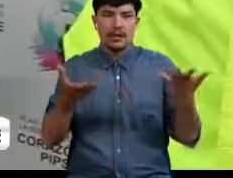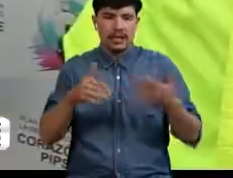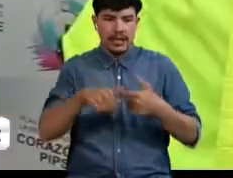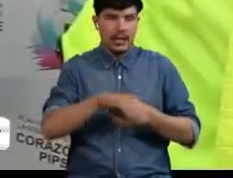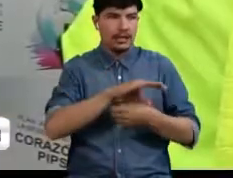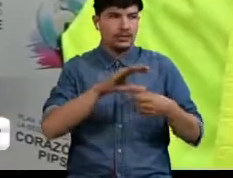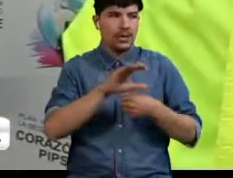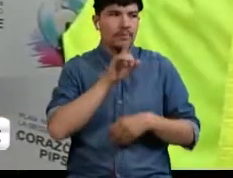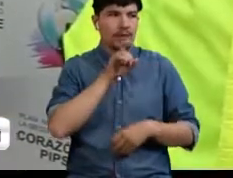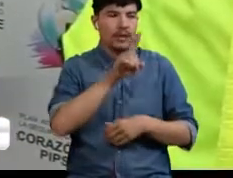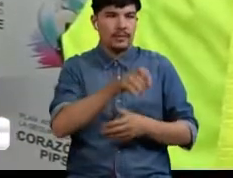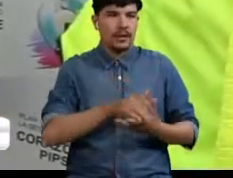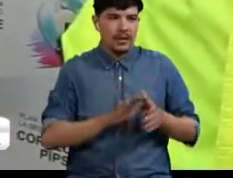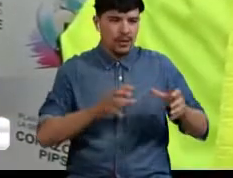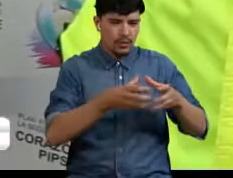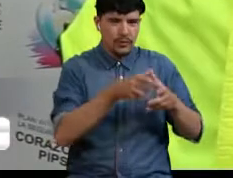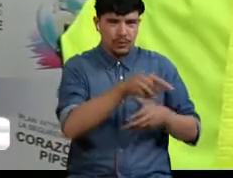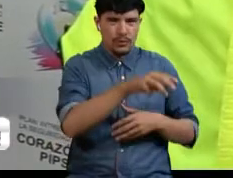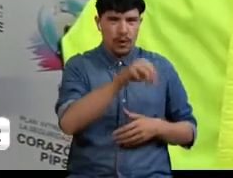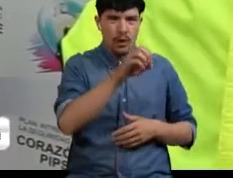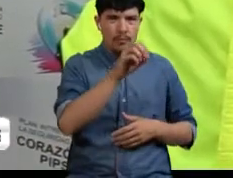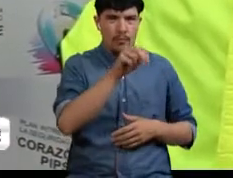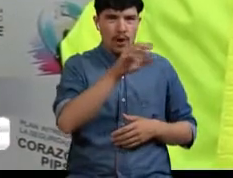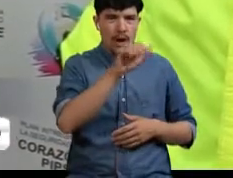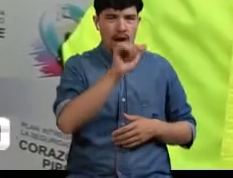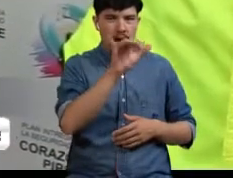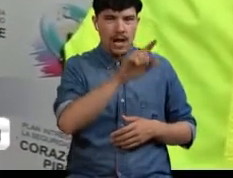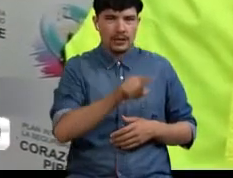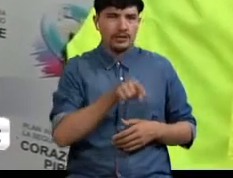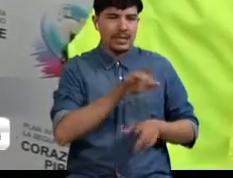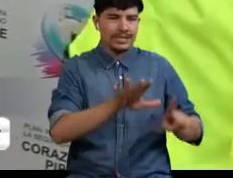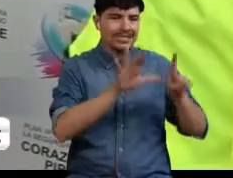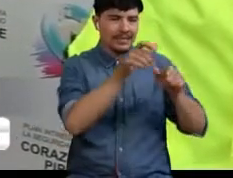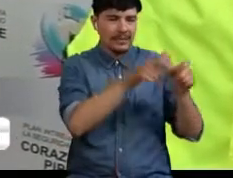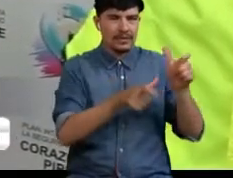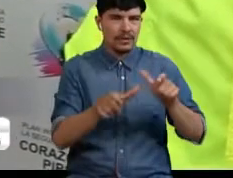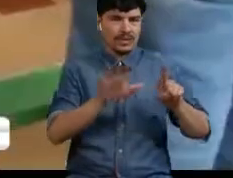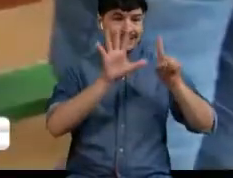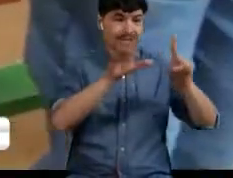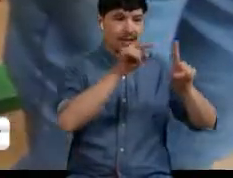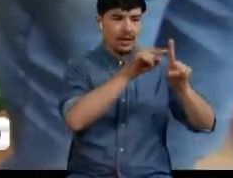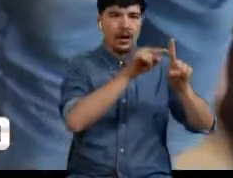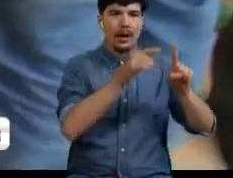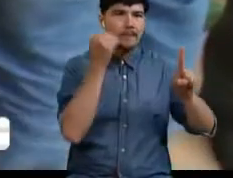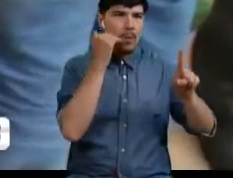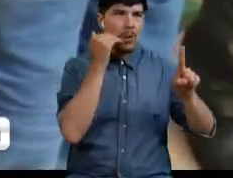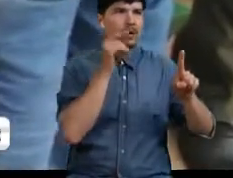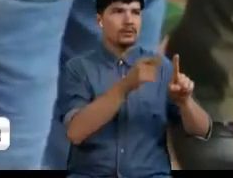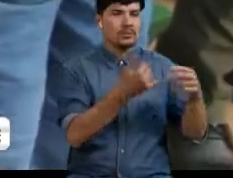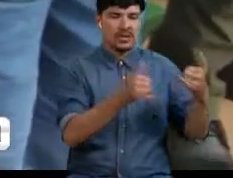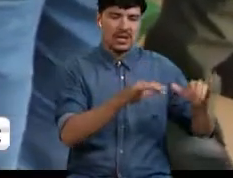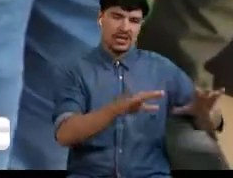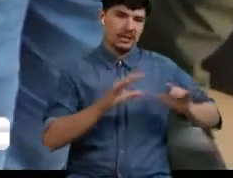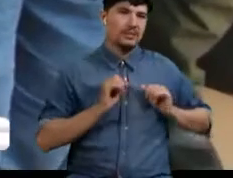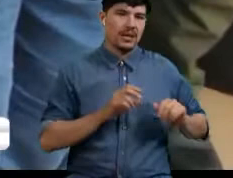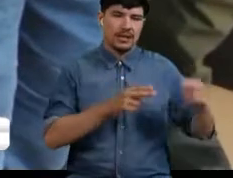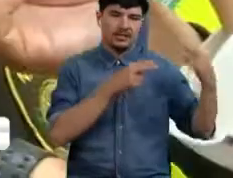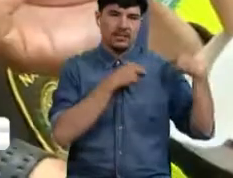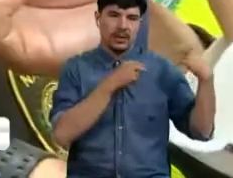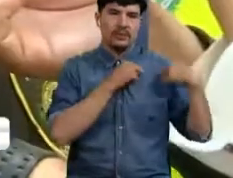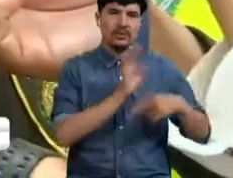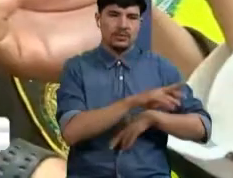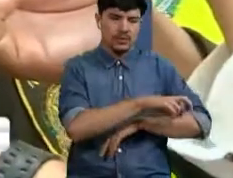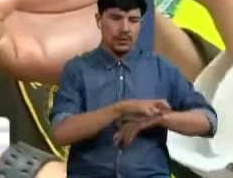la vándalos moncayo se estaba integrada por seis personas entre ellas una mujer que se acogió los cargos imputados por la fiscalía